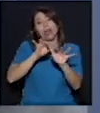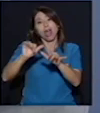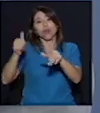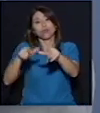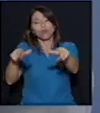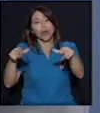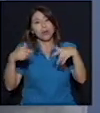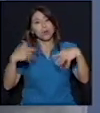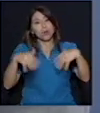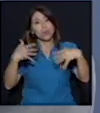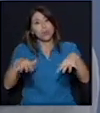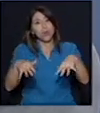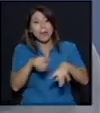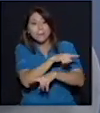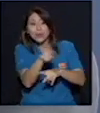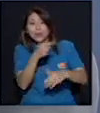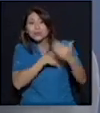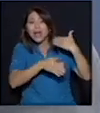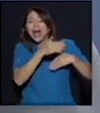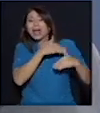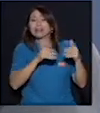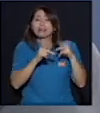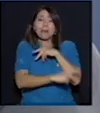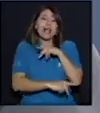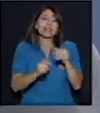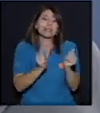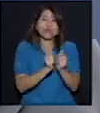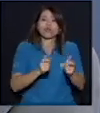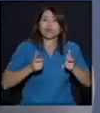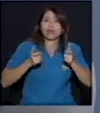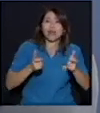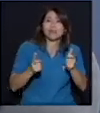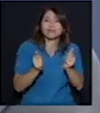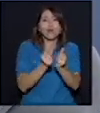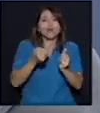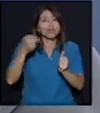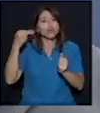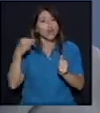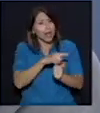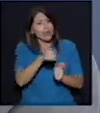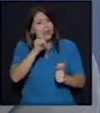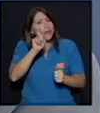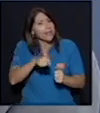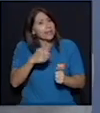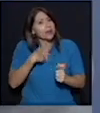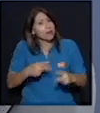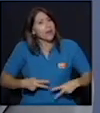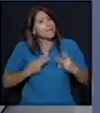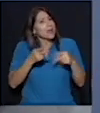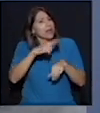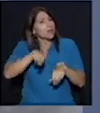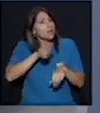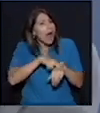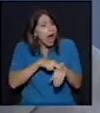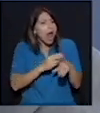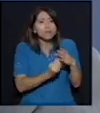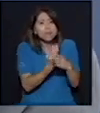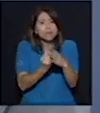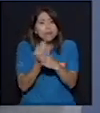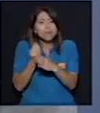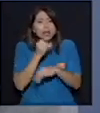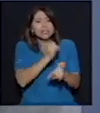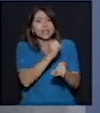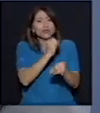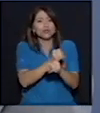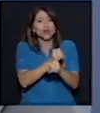haber sido países con su riqueza, con su historia, que debieron haber tenido una vida relativamente natural y un desarrollo de instituciones. En concreto